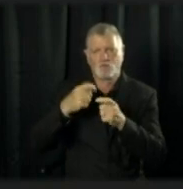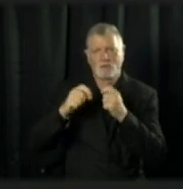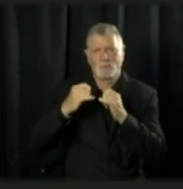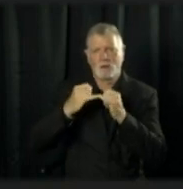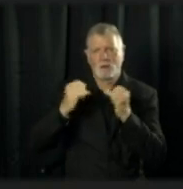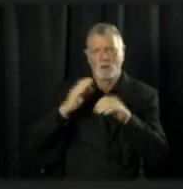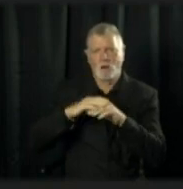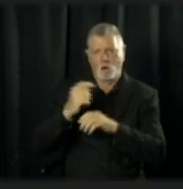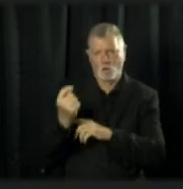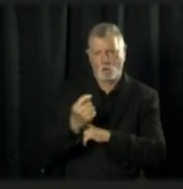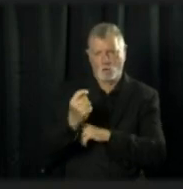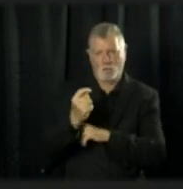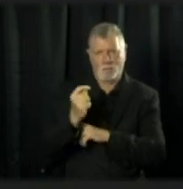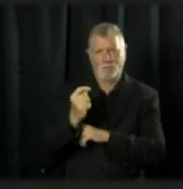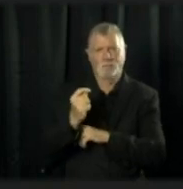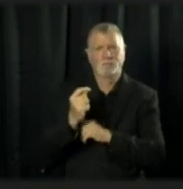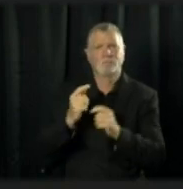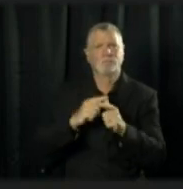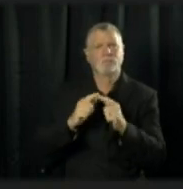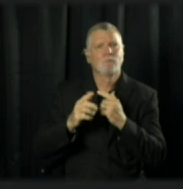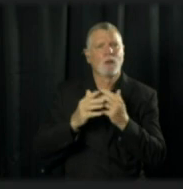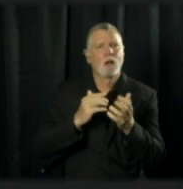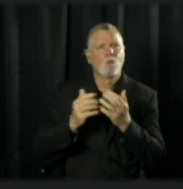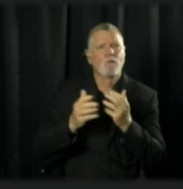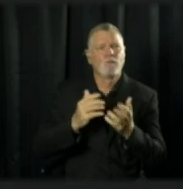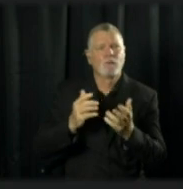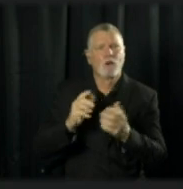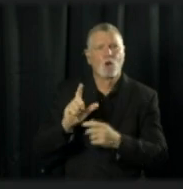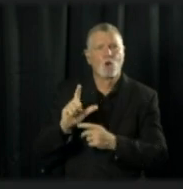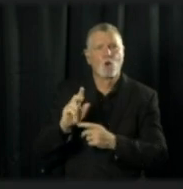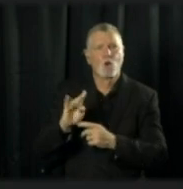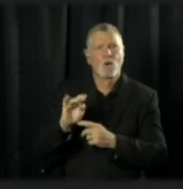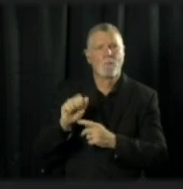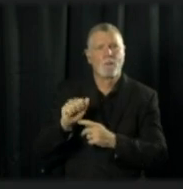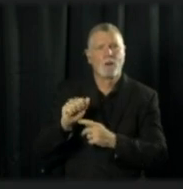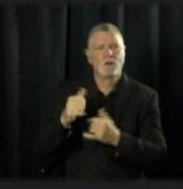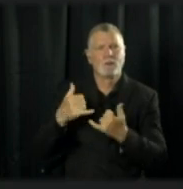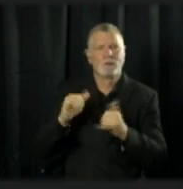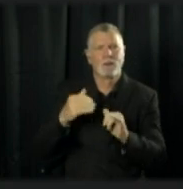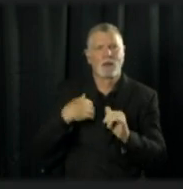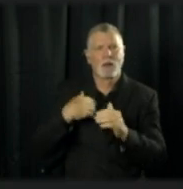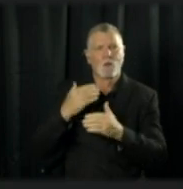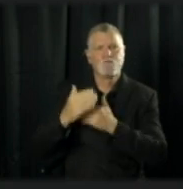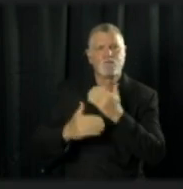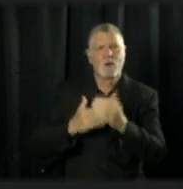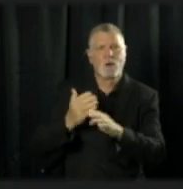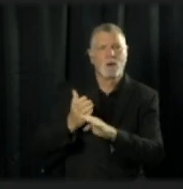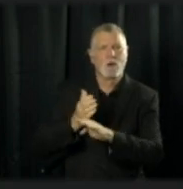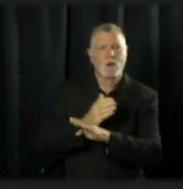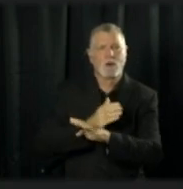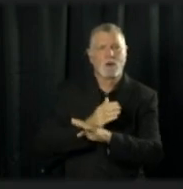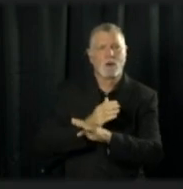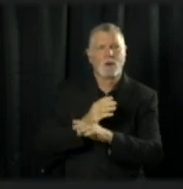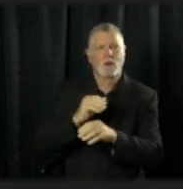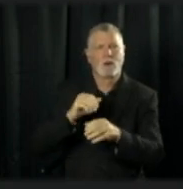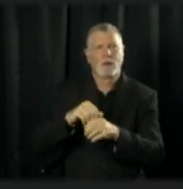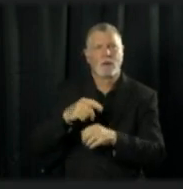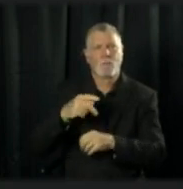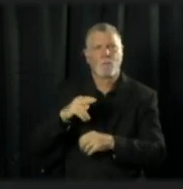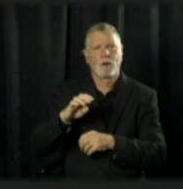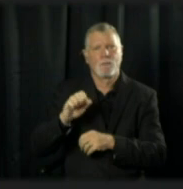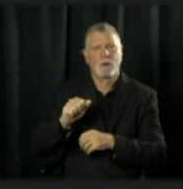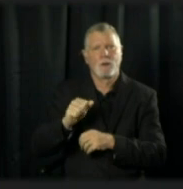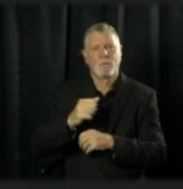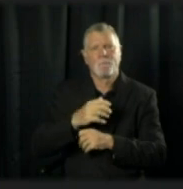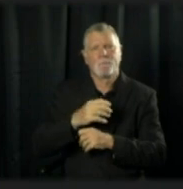van a tomar el transmisión y distribución. Sin embargo, Luma tiene procesos antes